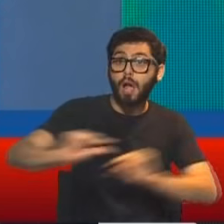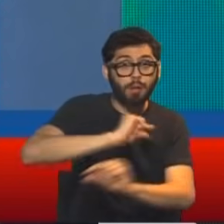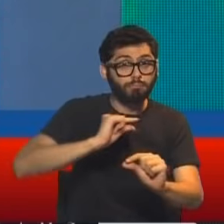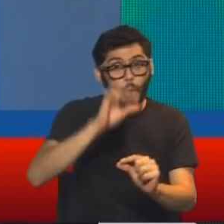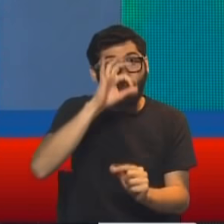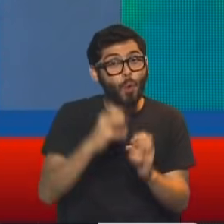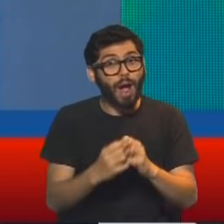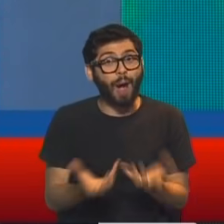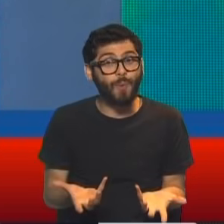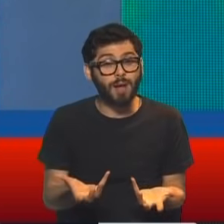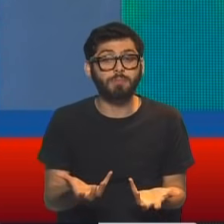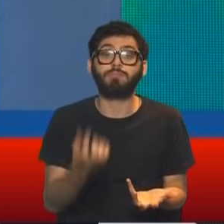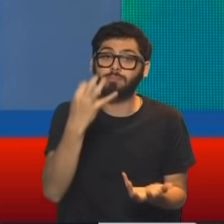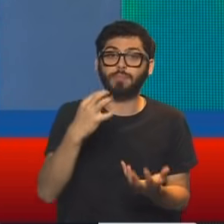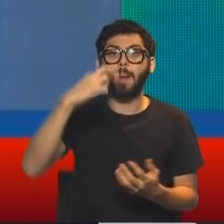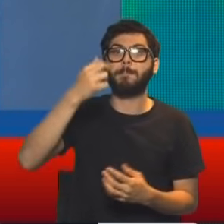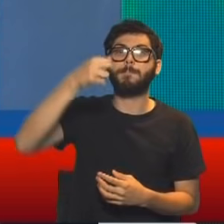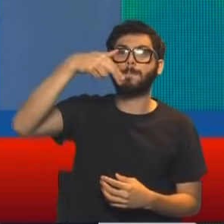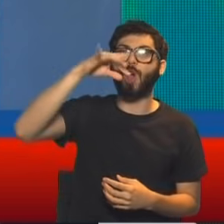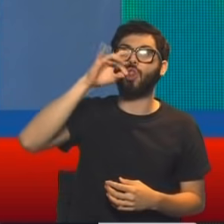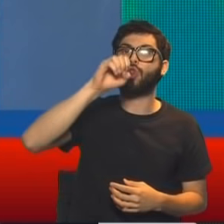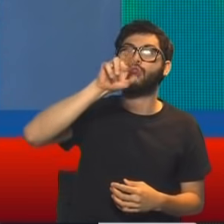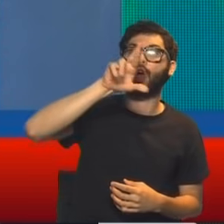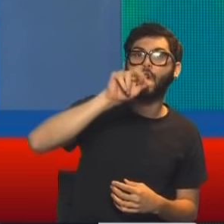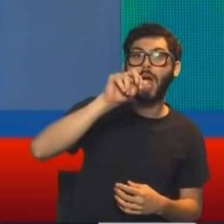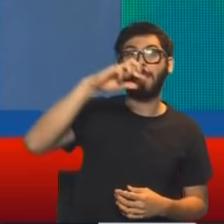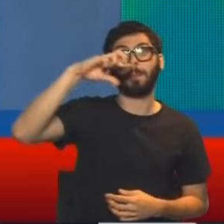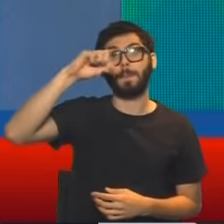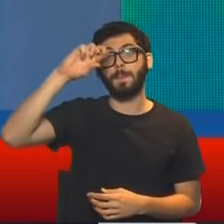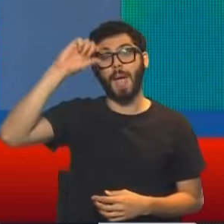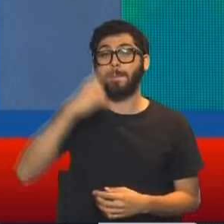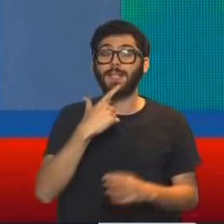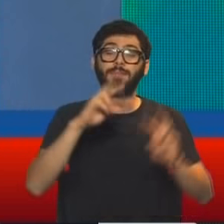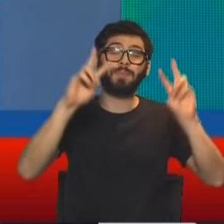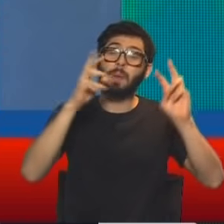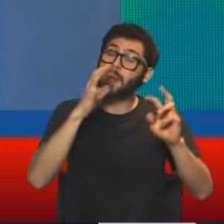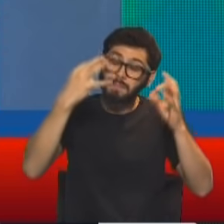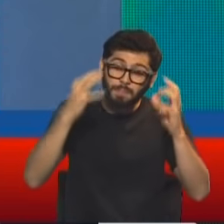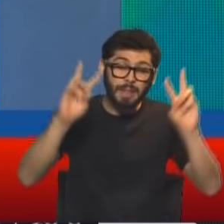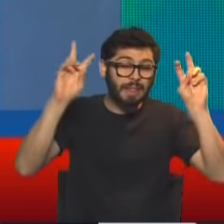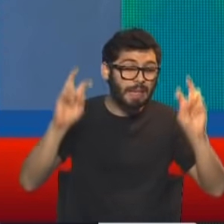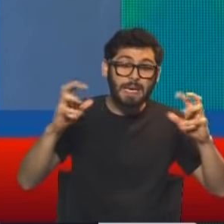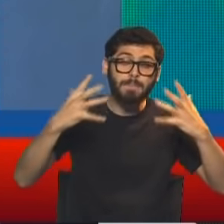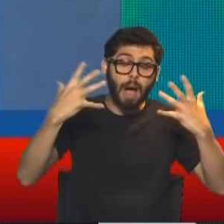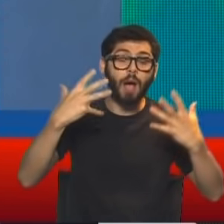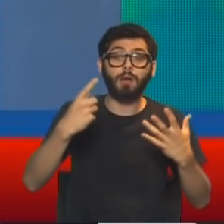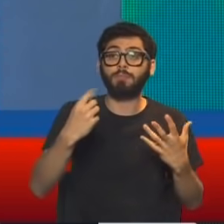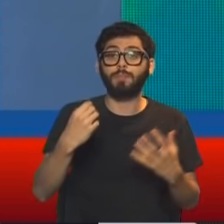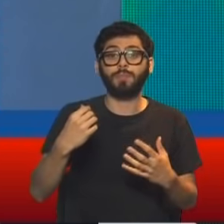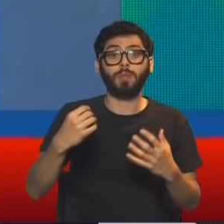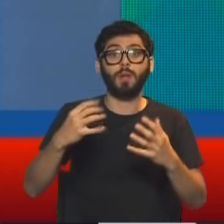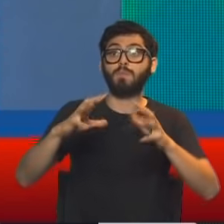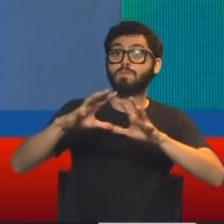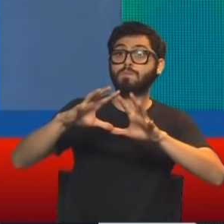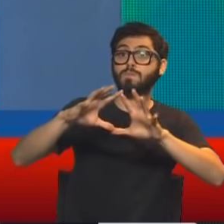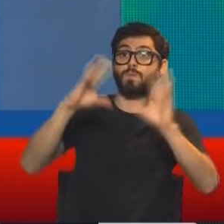ver, cuando sale la investigación de los Pandora Papers, un dato trascendental que tendría que haber sido la noticia de la semana es que Argentina, dentro del ranking